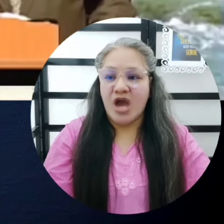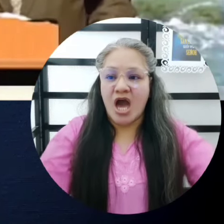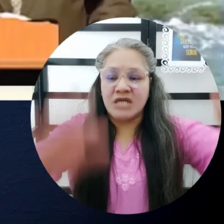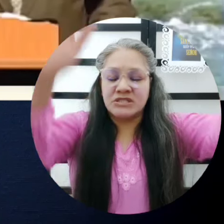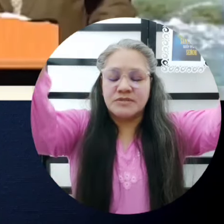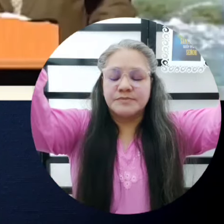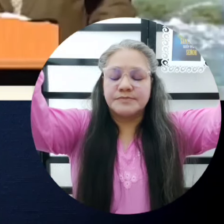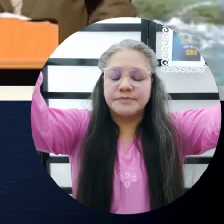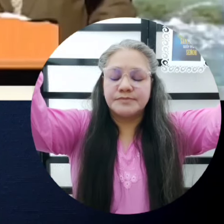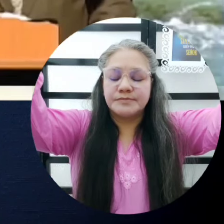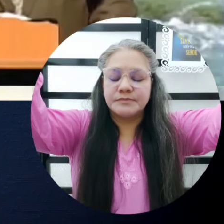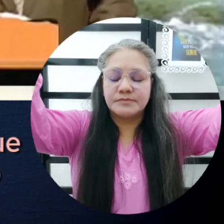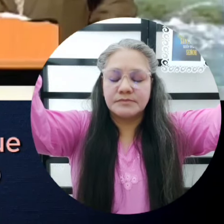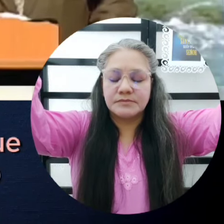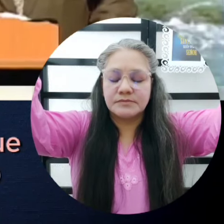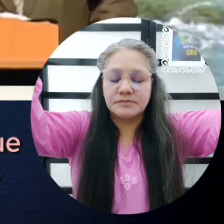marido.